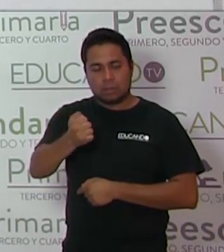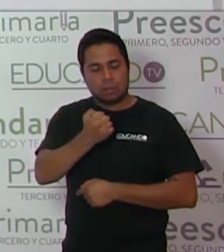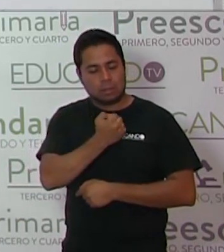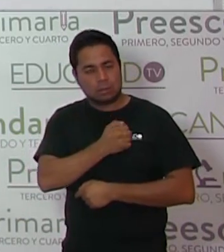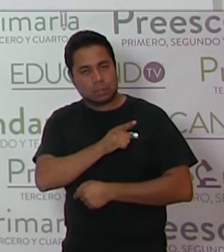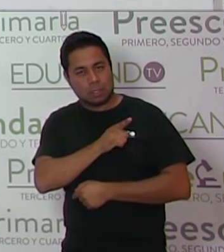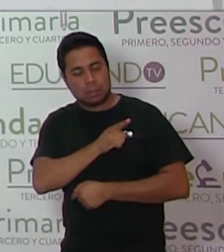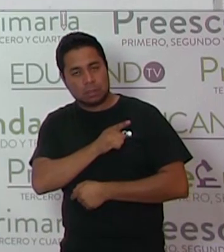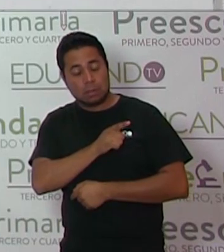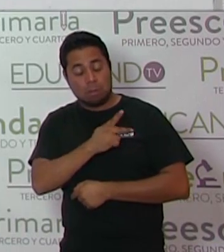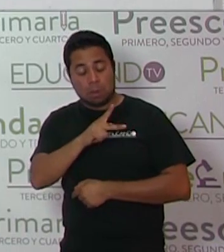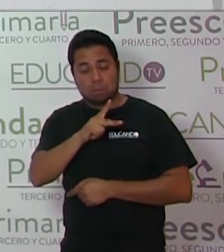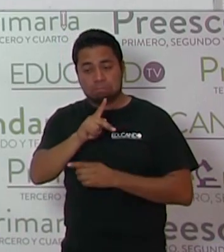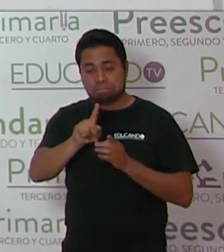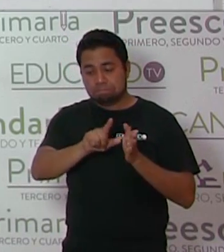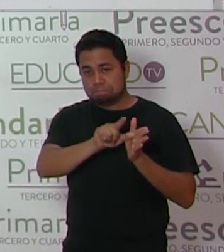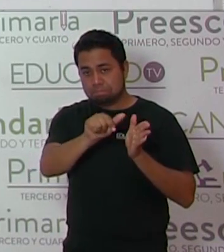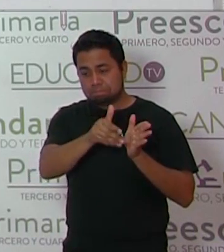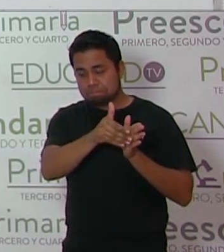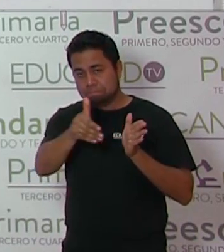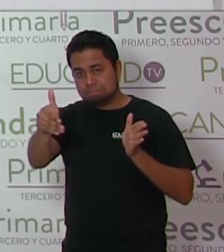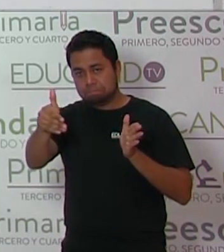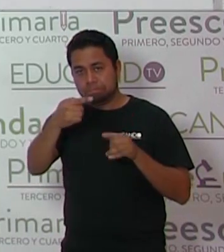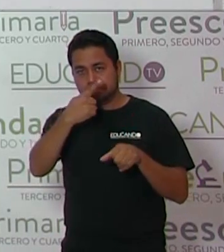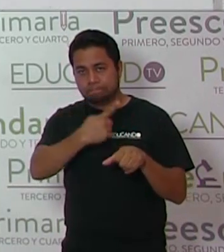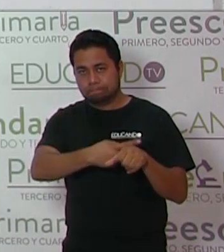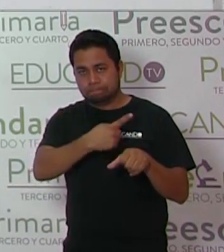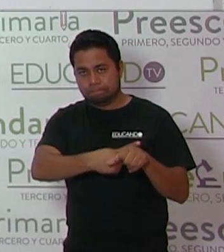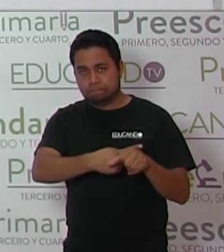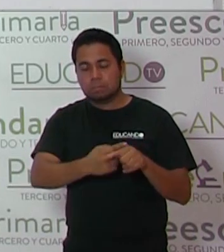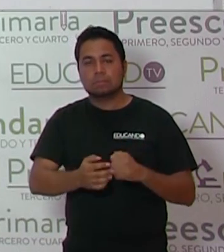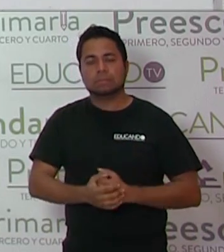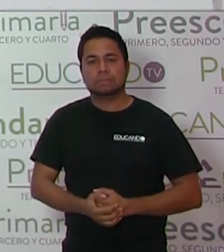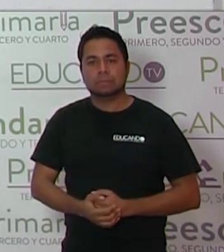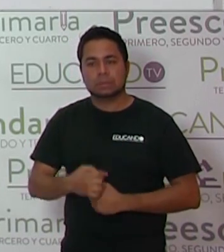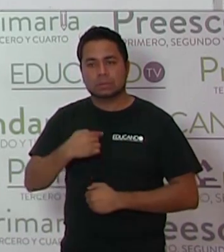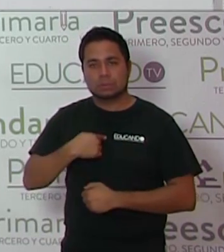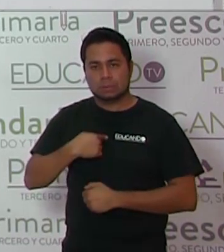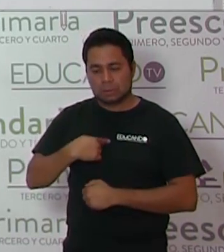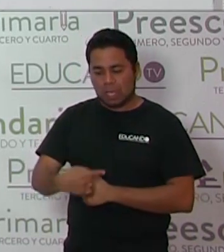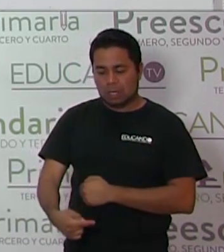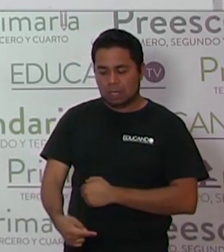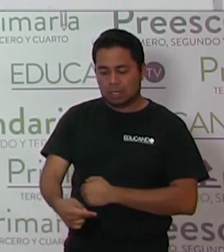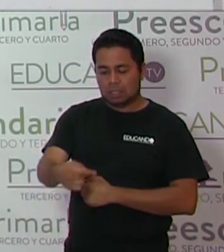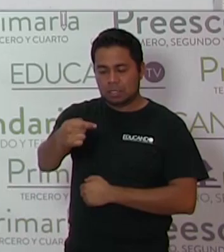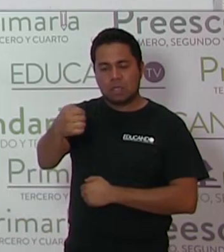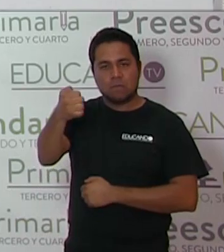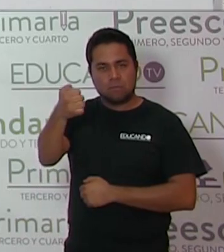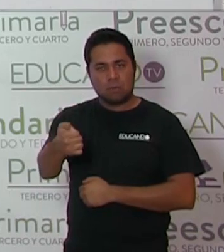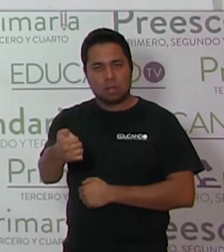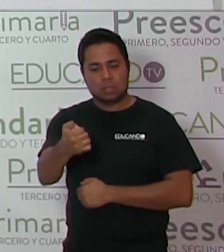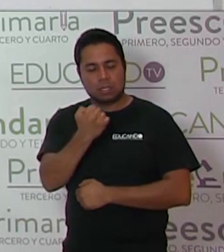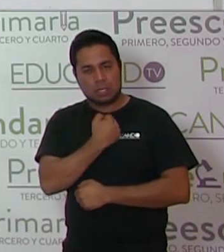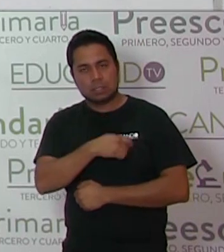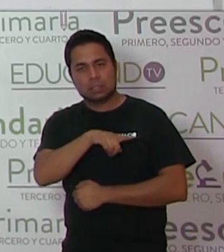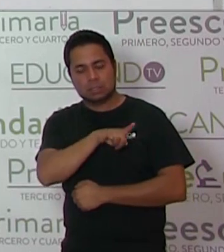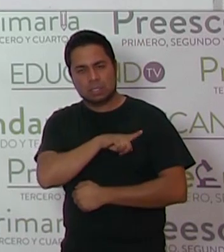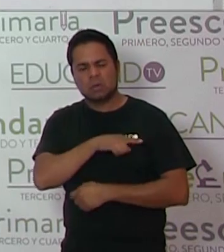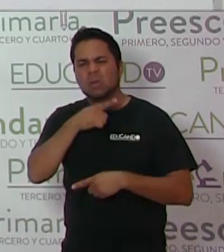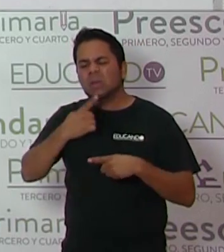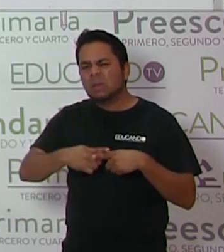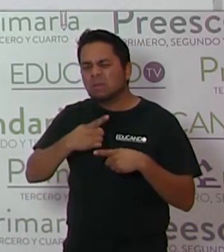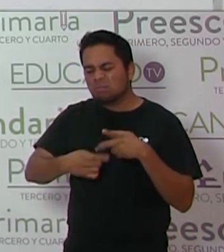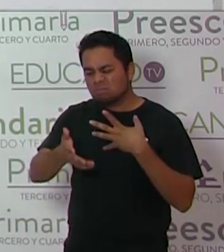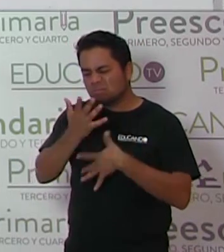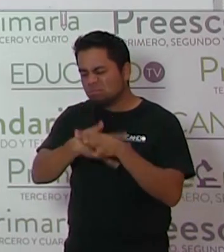sano, pero más tarde me enfermé. Crecí fuerte y sano. ¿Quién es el que